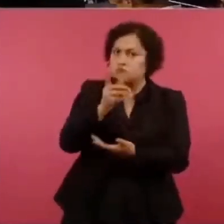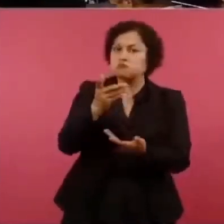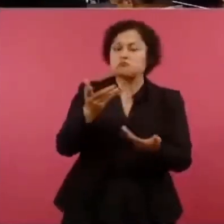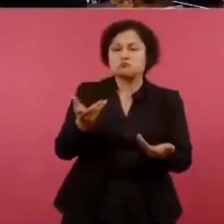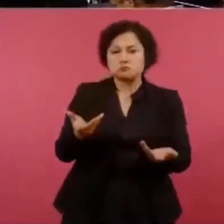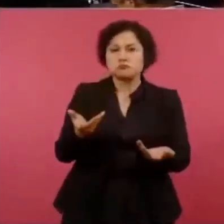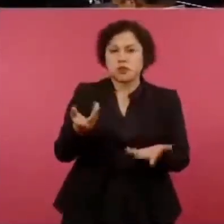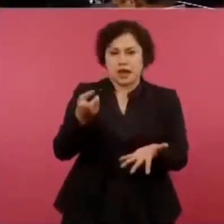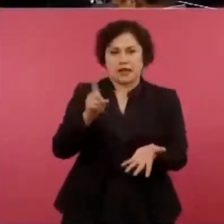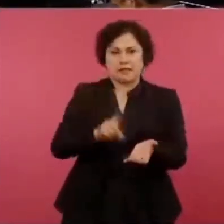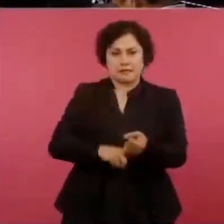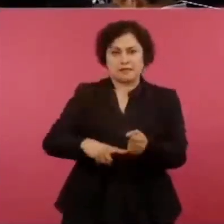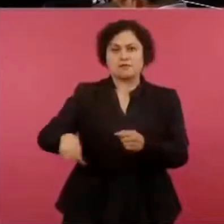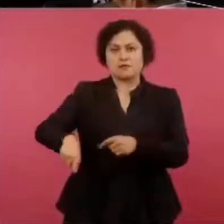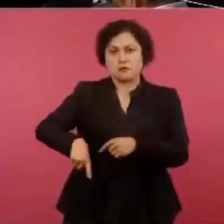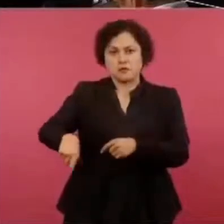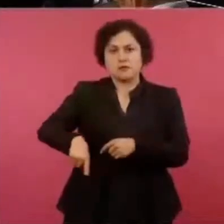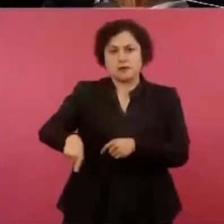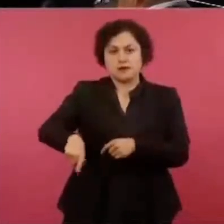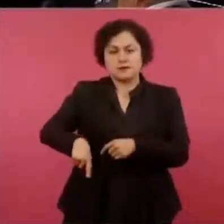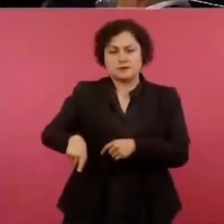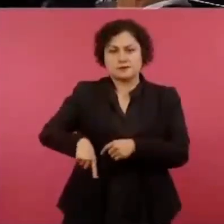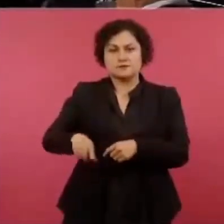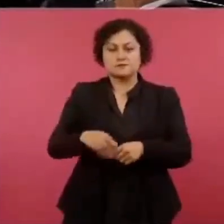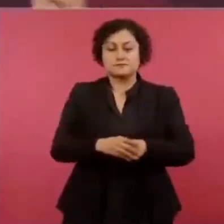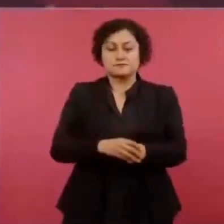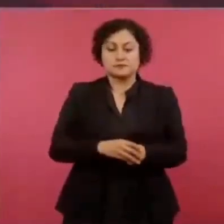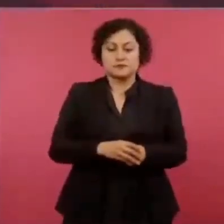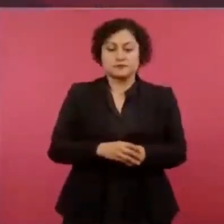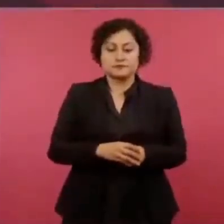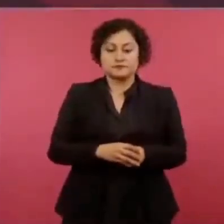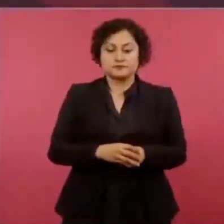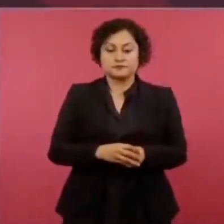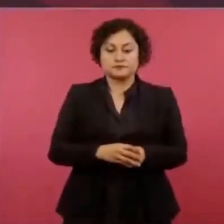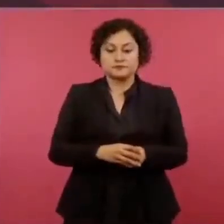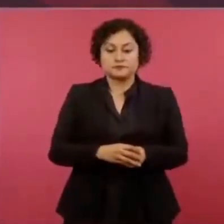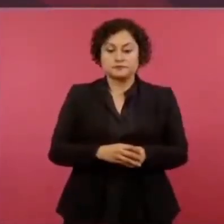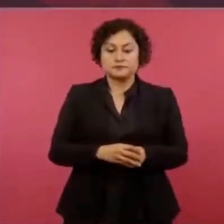en el gobierno y ya reúnen